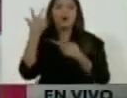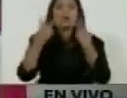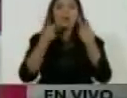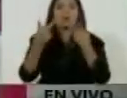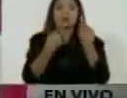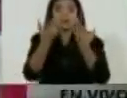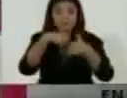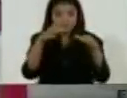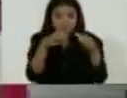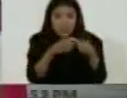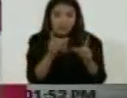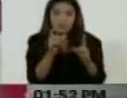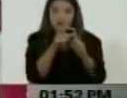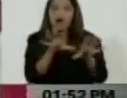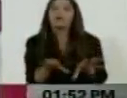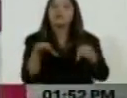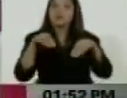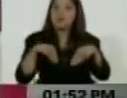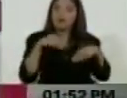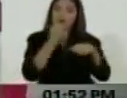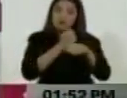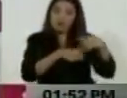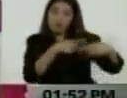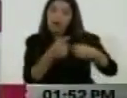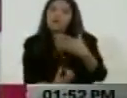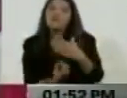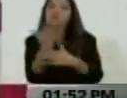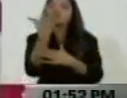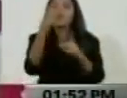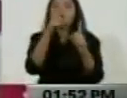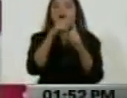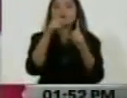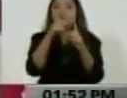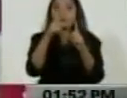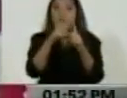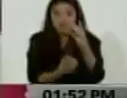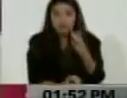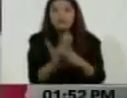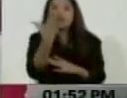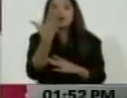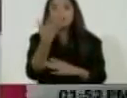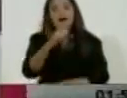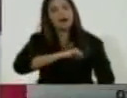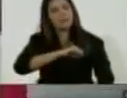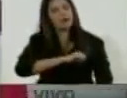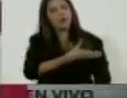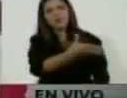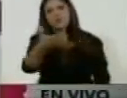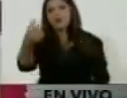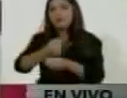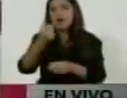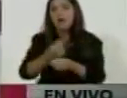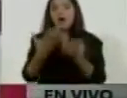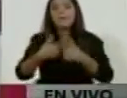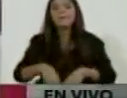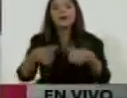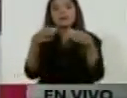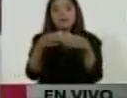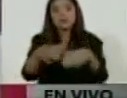asumieron ese legado y fundaron Acción Democrática, camaradas trabajadores, como un partido